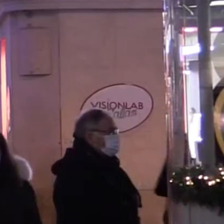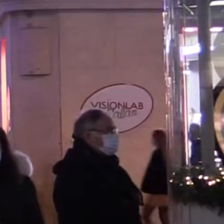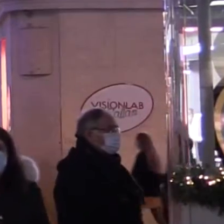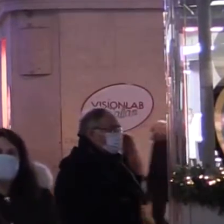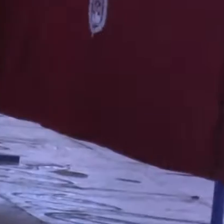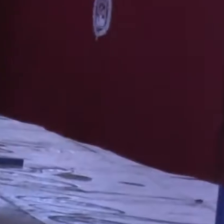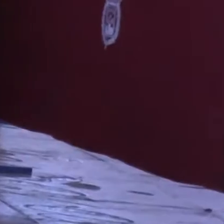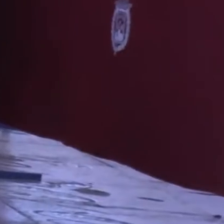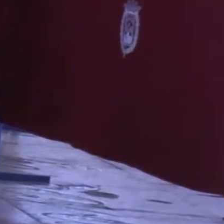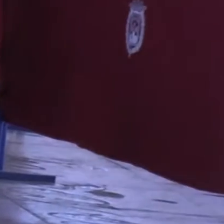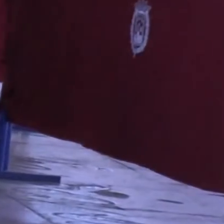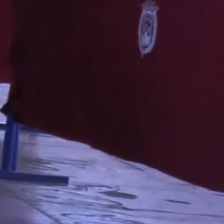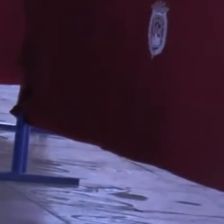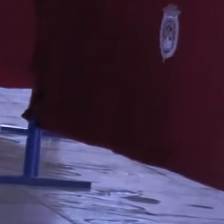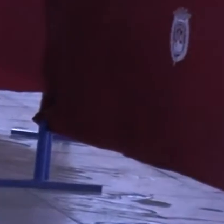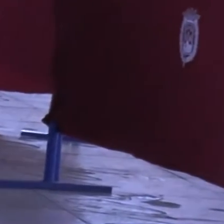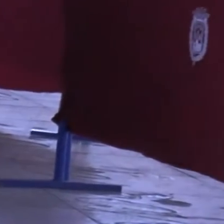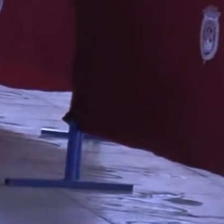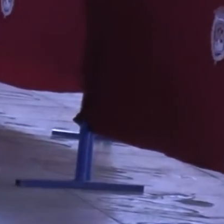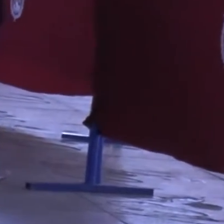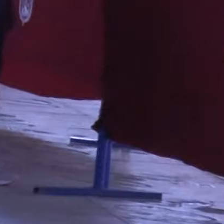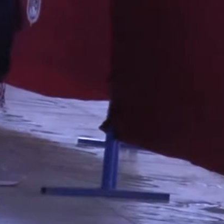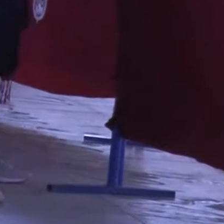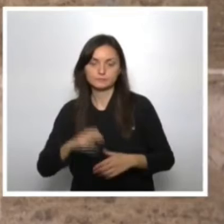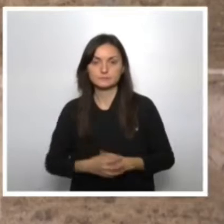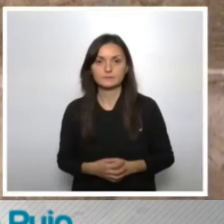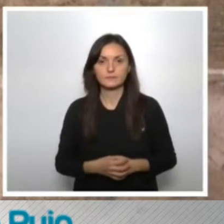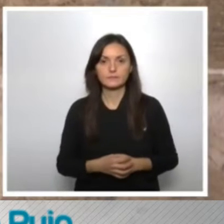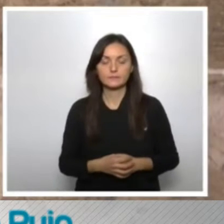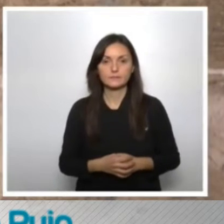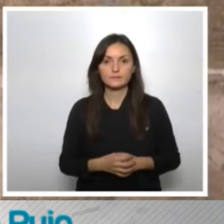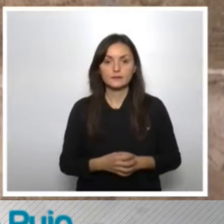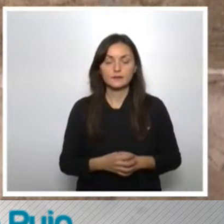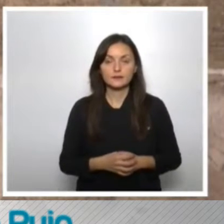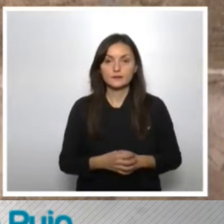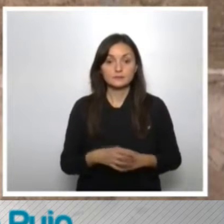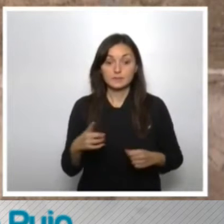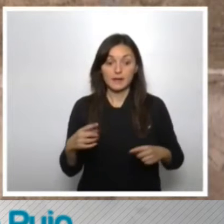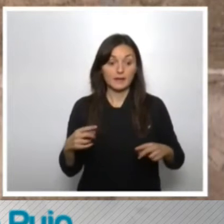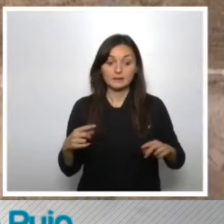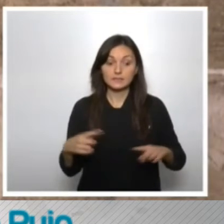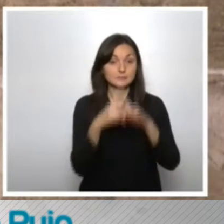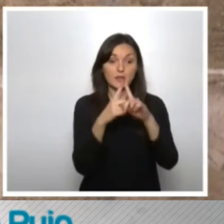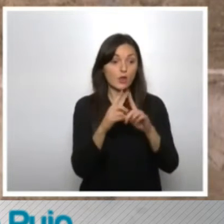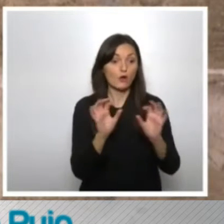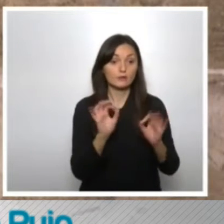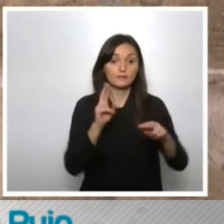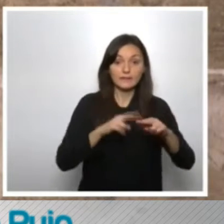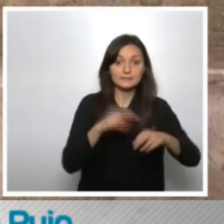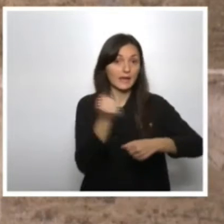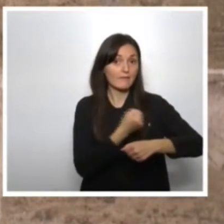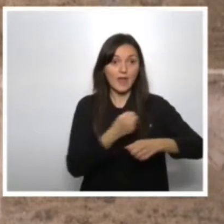y familiares tanto en espacios públicos como privados shenzhen sesiones per nadal ni perca paltré motivo